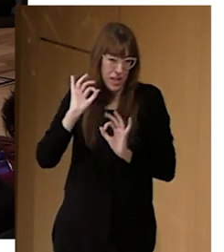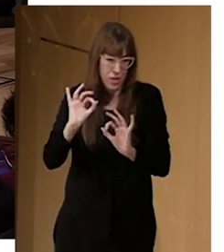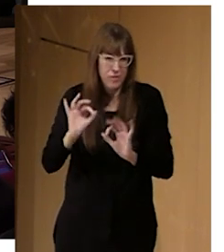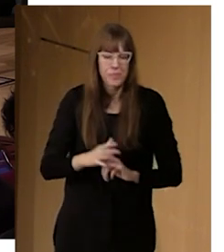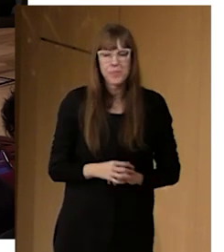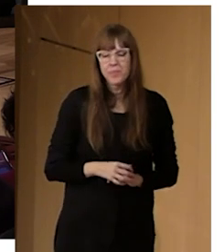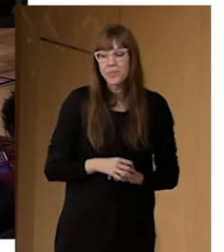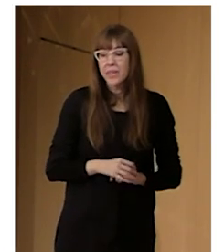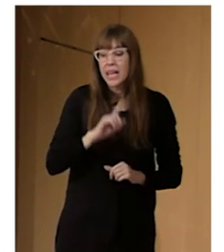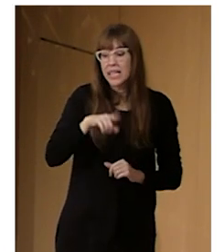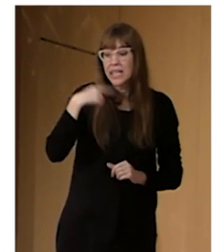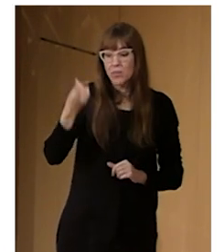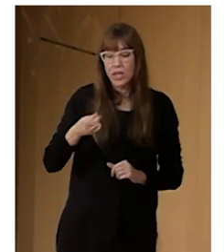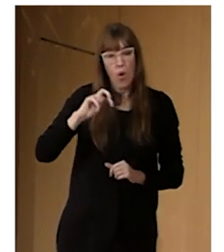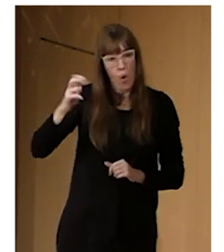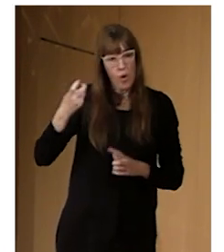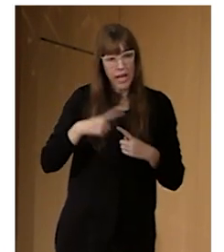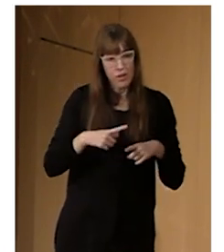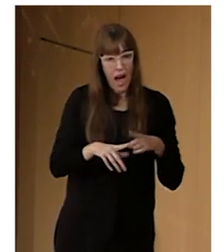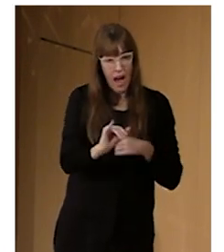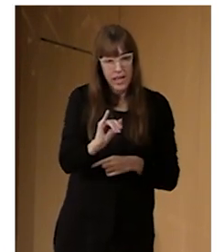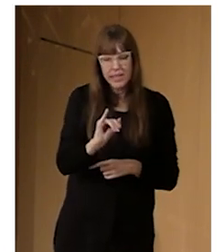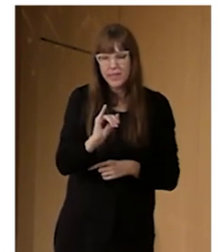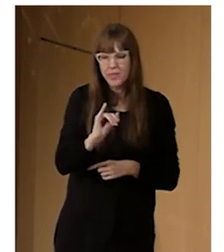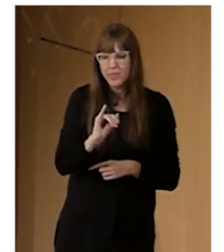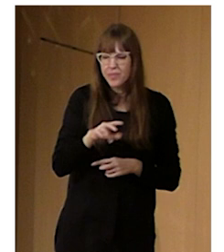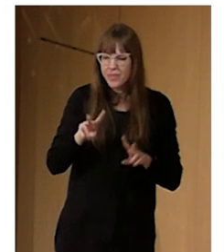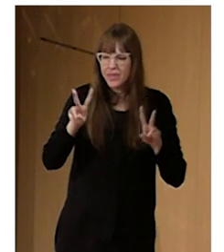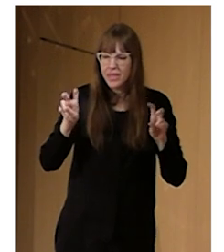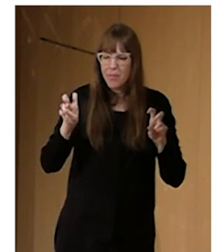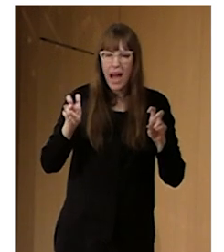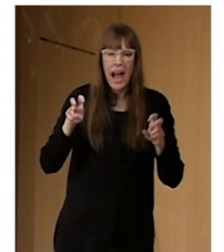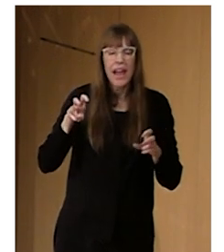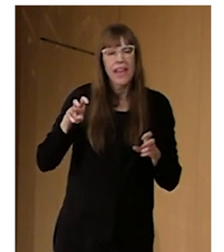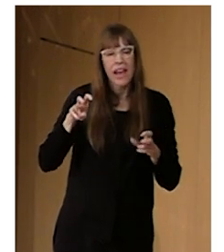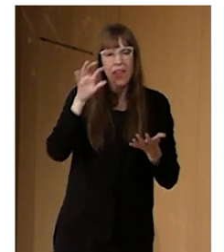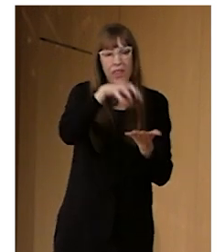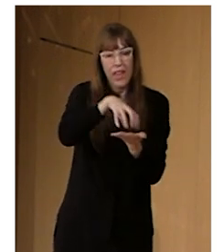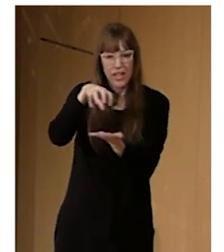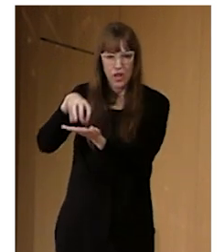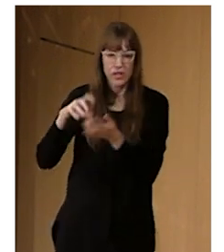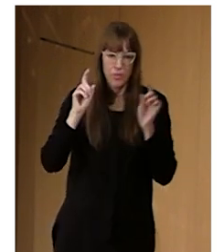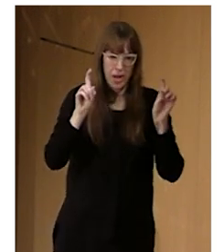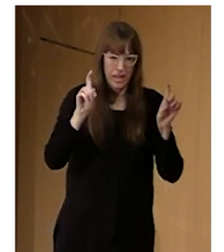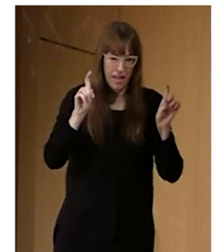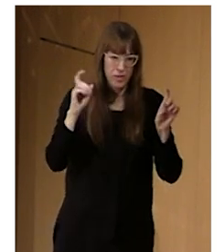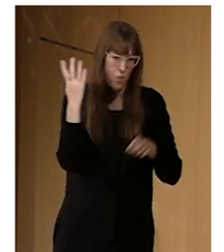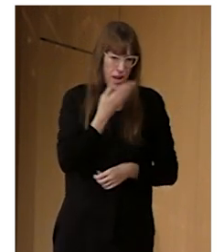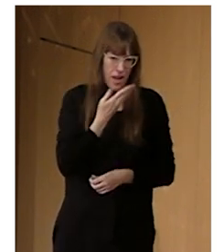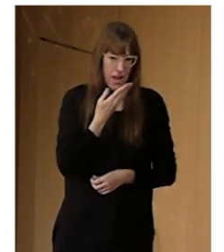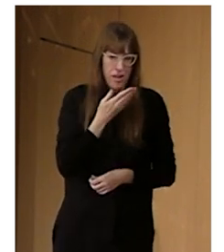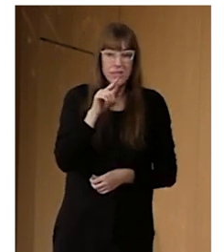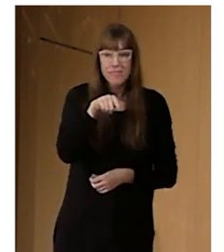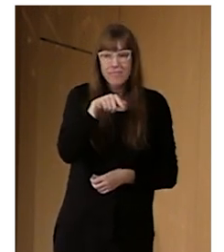tenemos muy importante eh para centros educativos en los centros educ activos lo que hacemos Es poner se pueden